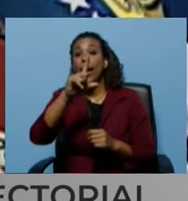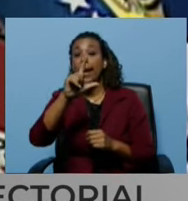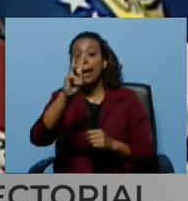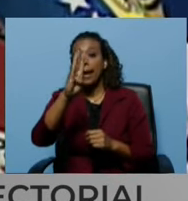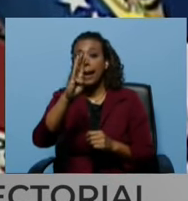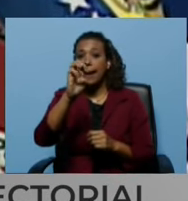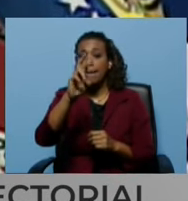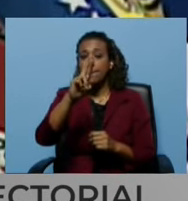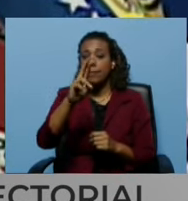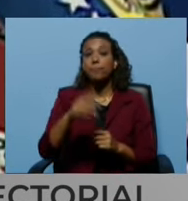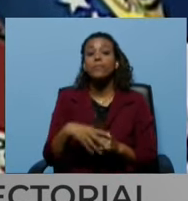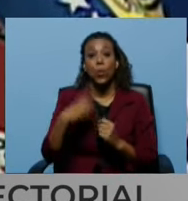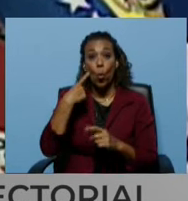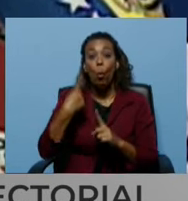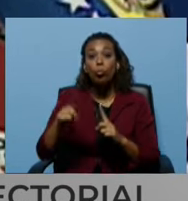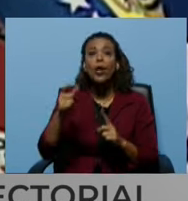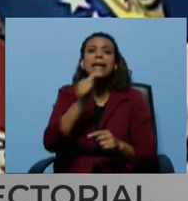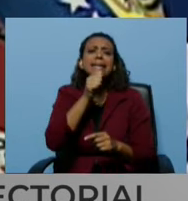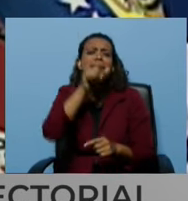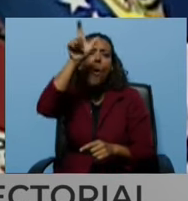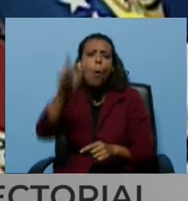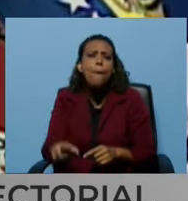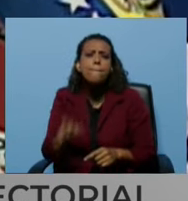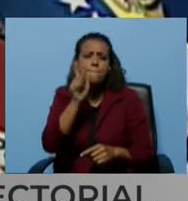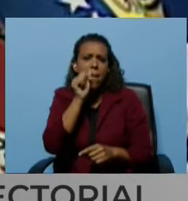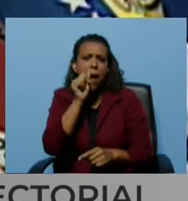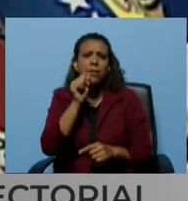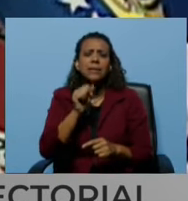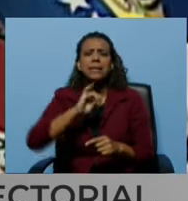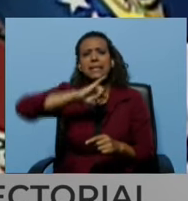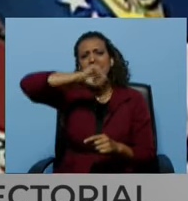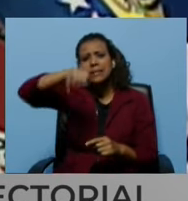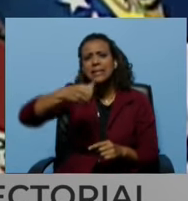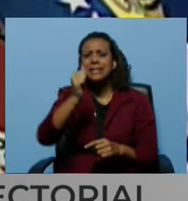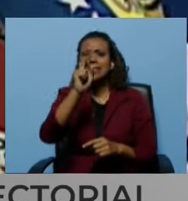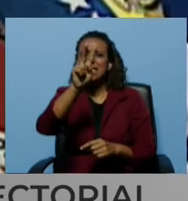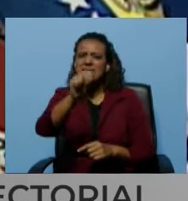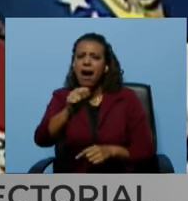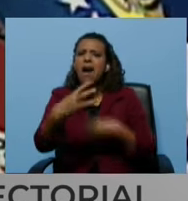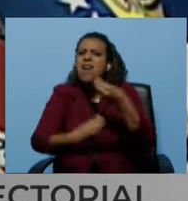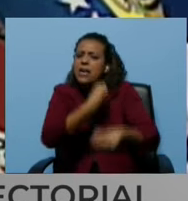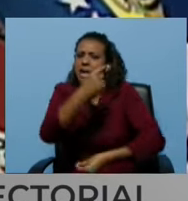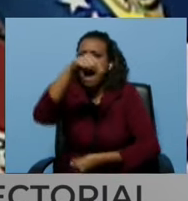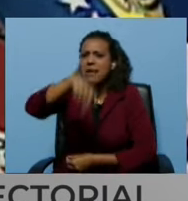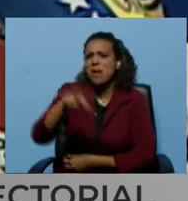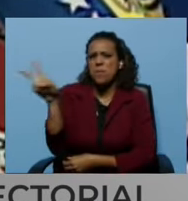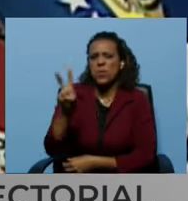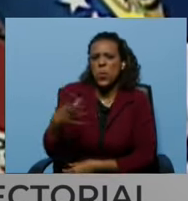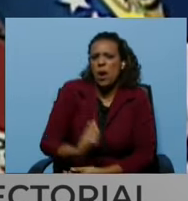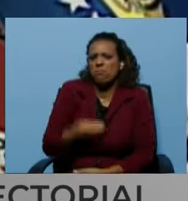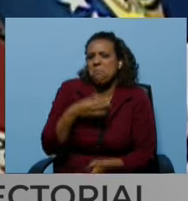Castañeda. Aparece. Ahora, ¿quién es este señor Jan Darmozal? ¿Qué hacía?